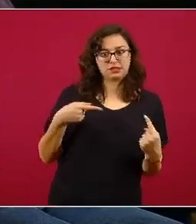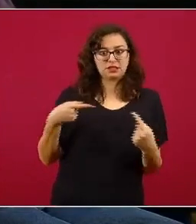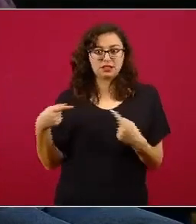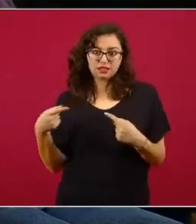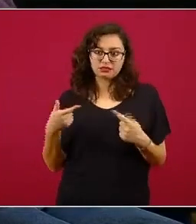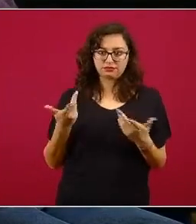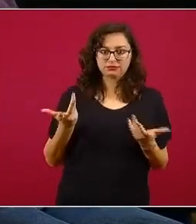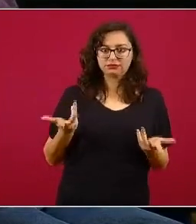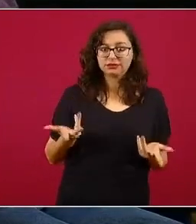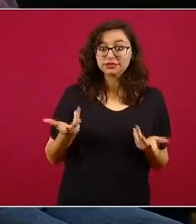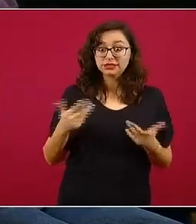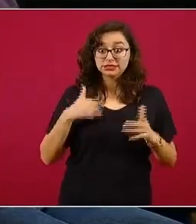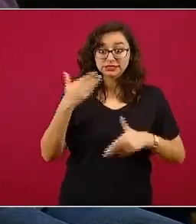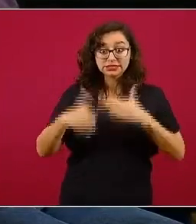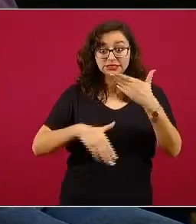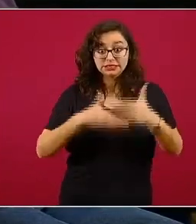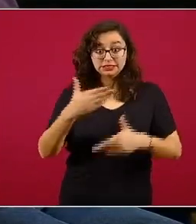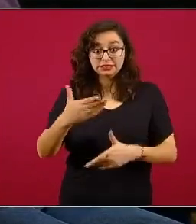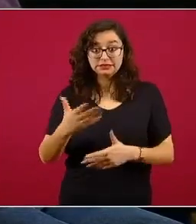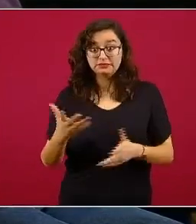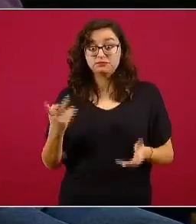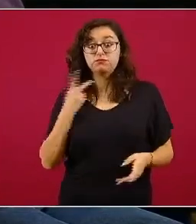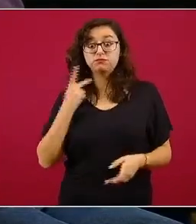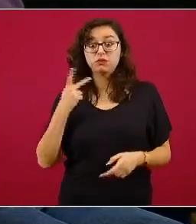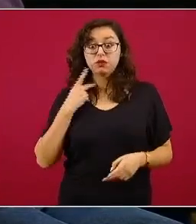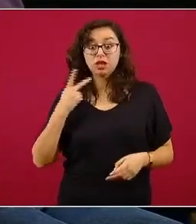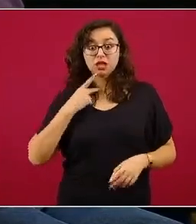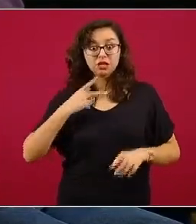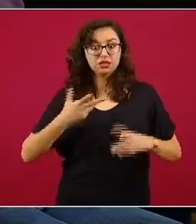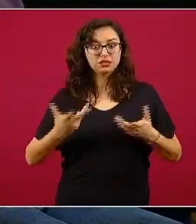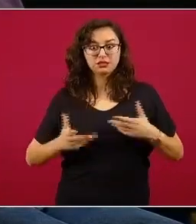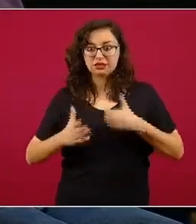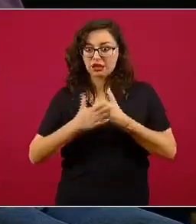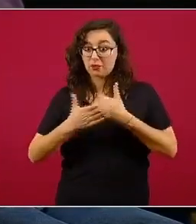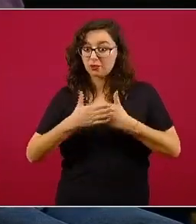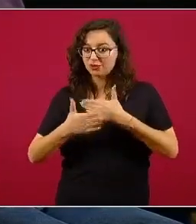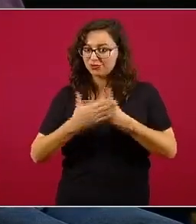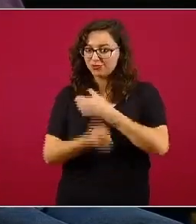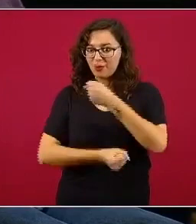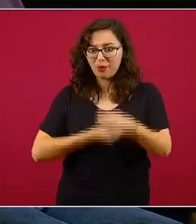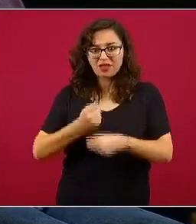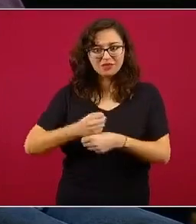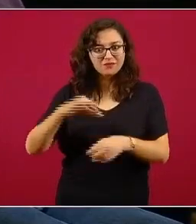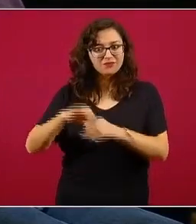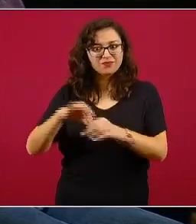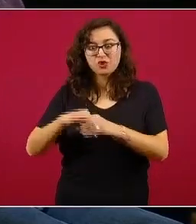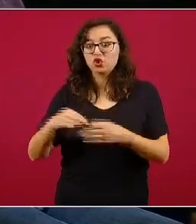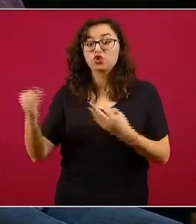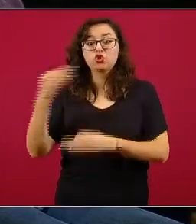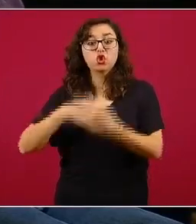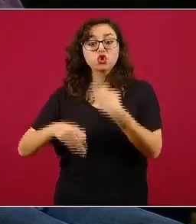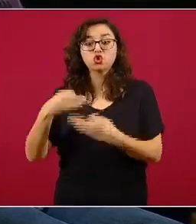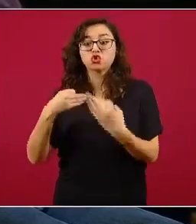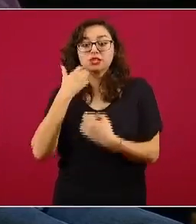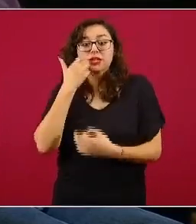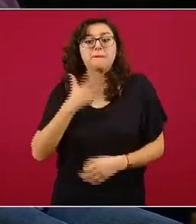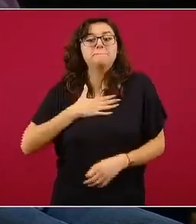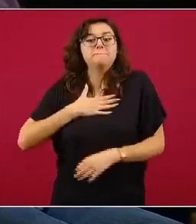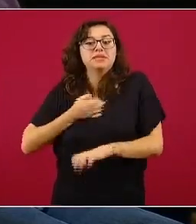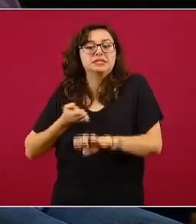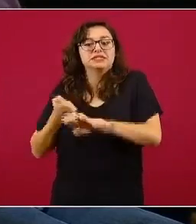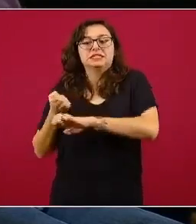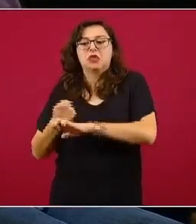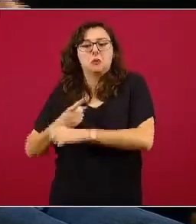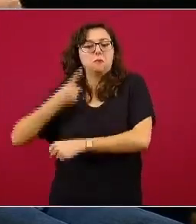buena voluntad, sino acabe cayendo en una cuestión de politización, y más que viene un año de elecciones y todo el mundo va a querer decir, mi estado fue el primero que